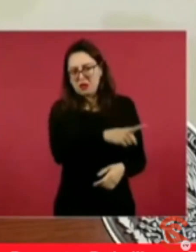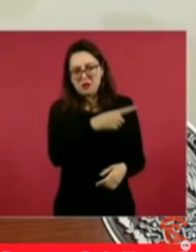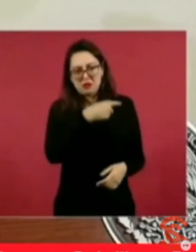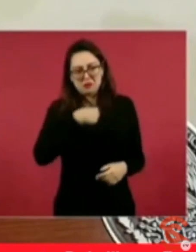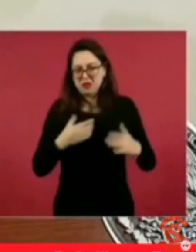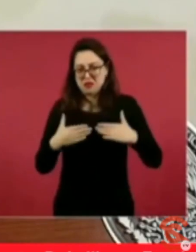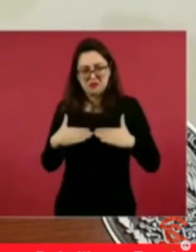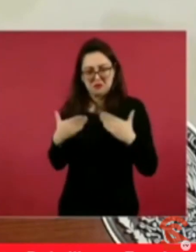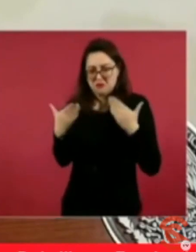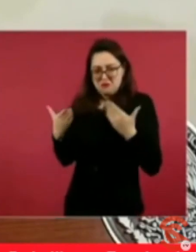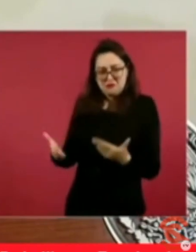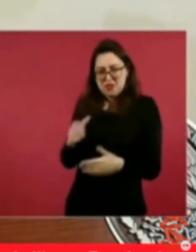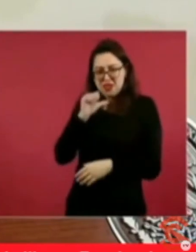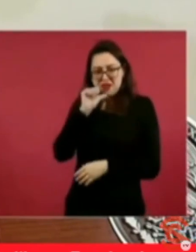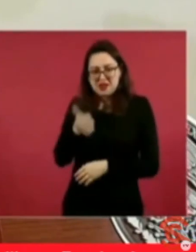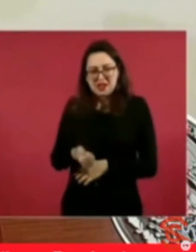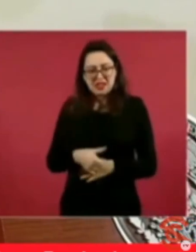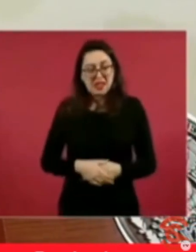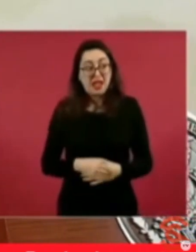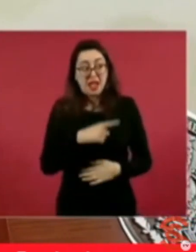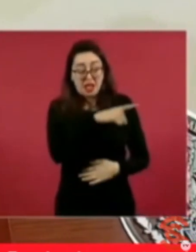está filtrando información